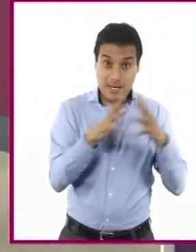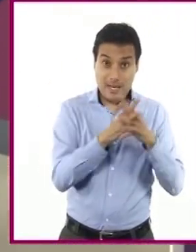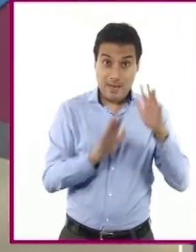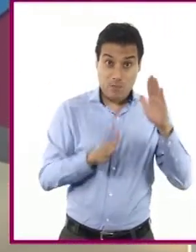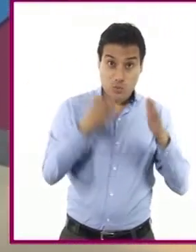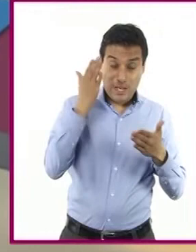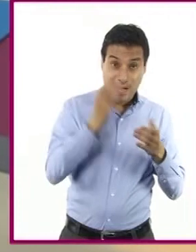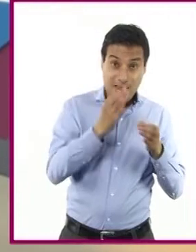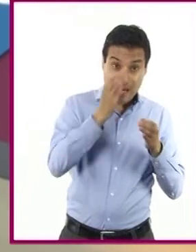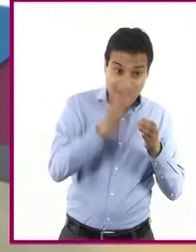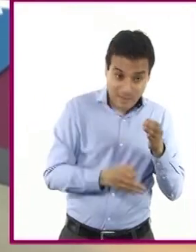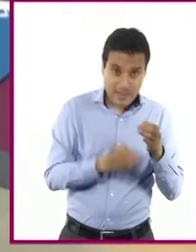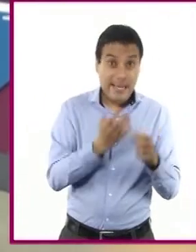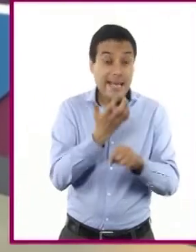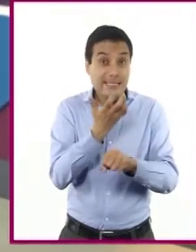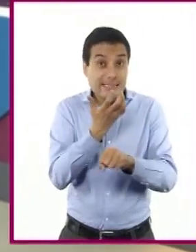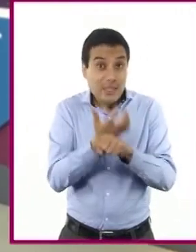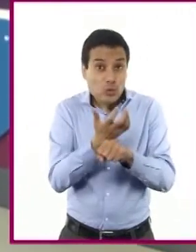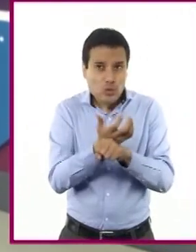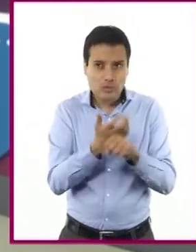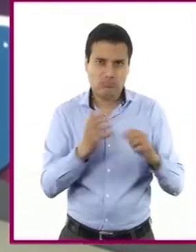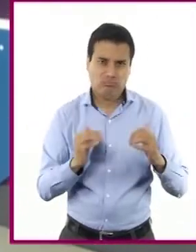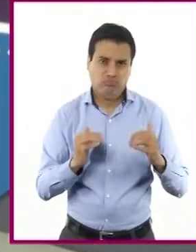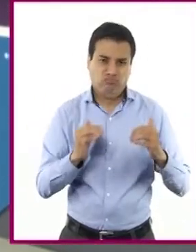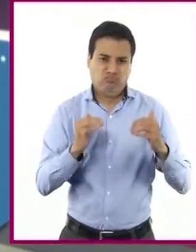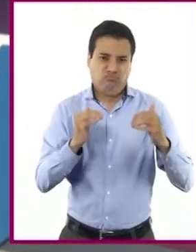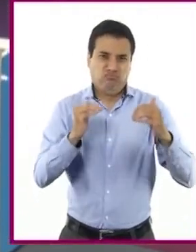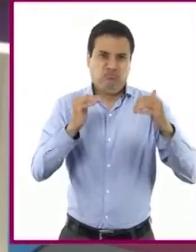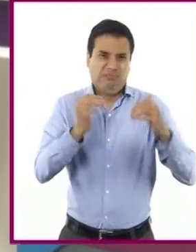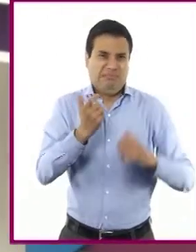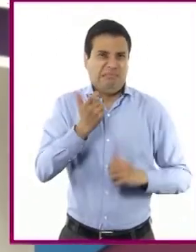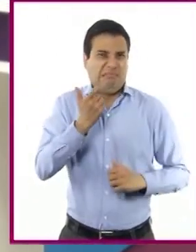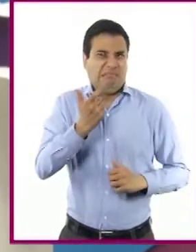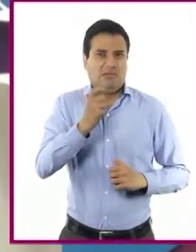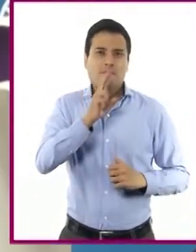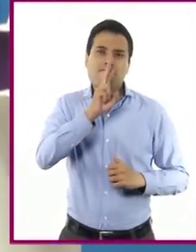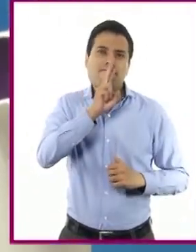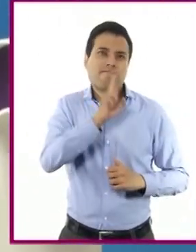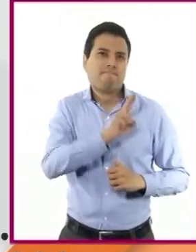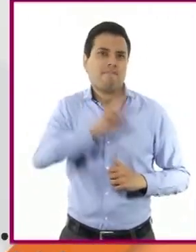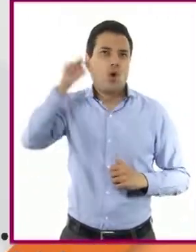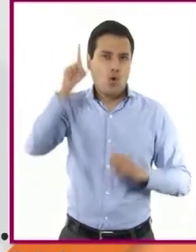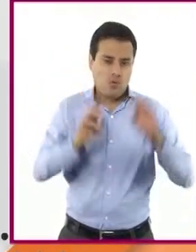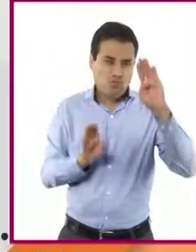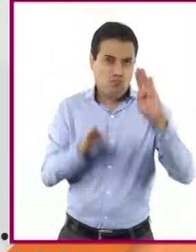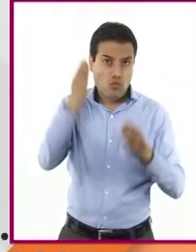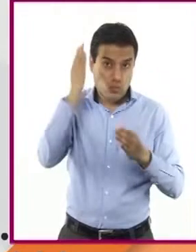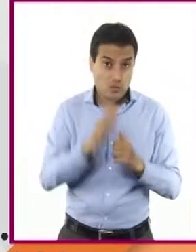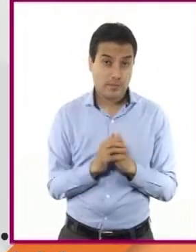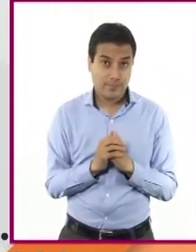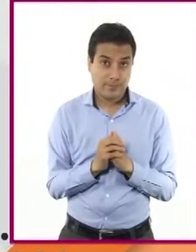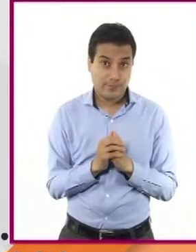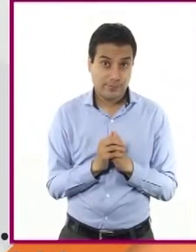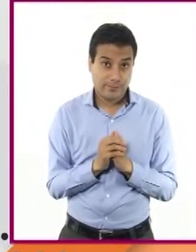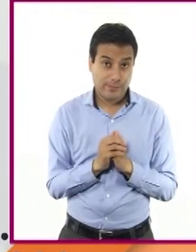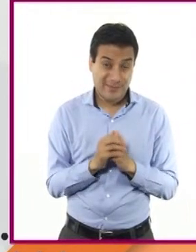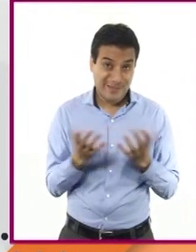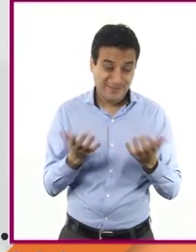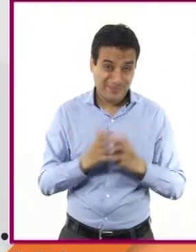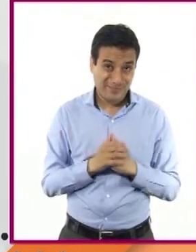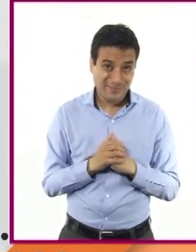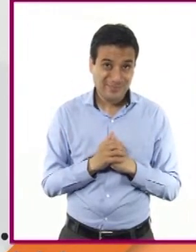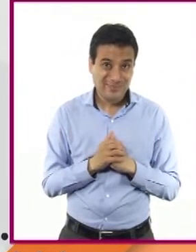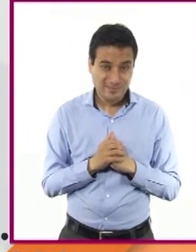los Estados Unidos de América se alzaron como la nación hegemónica en el mundo occidental. Debido a las necesidades